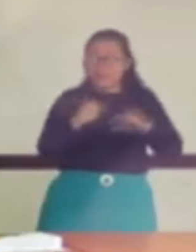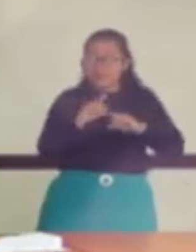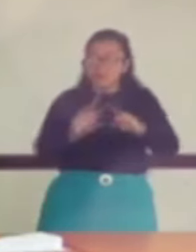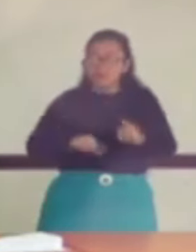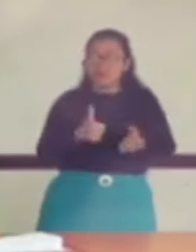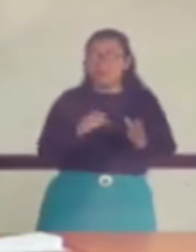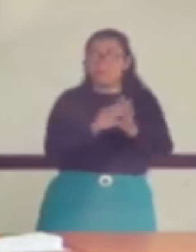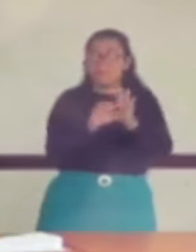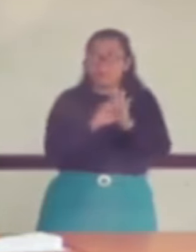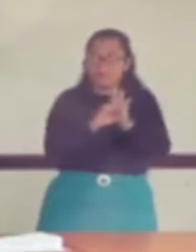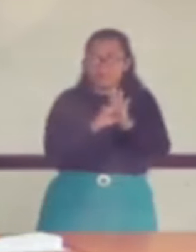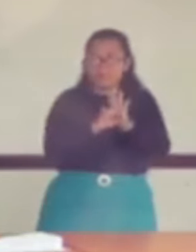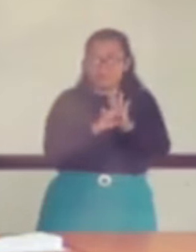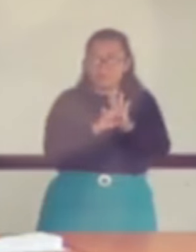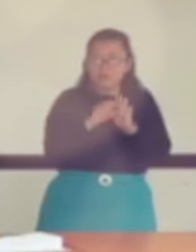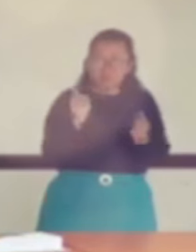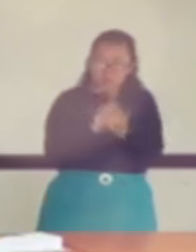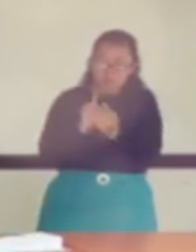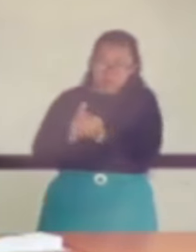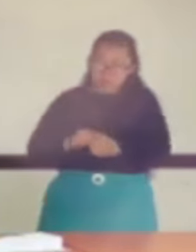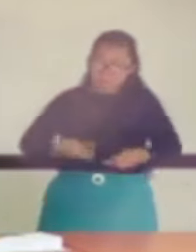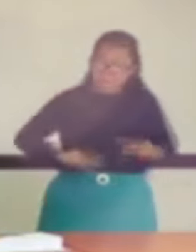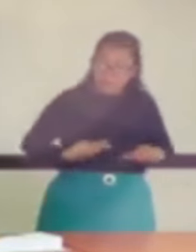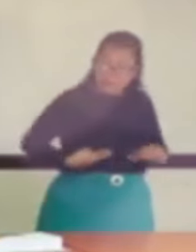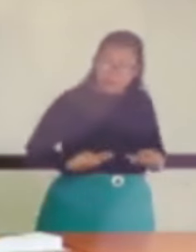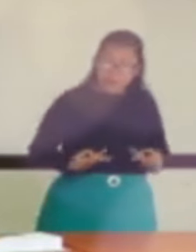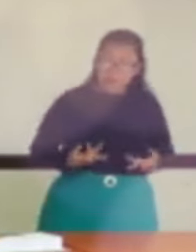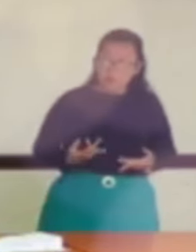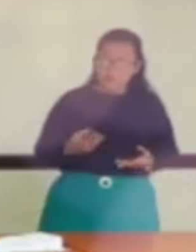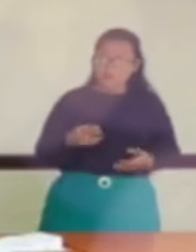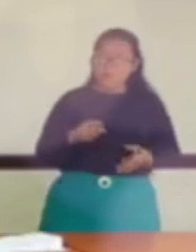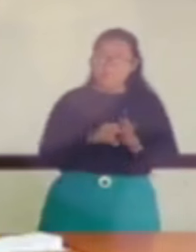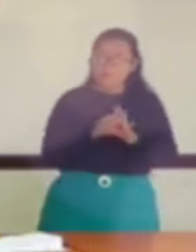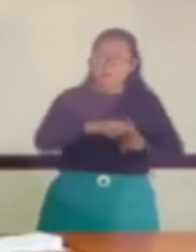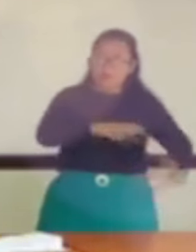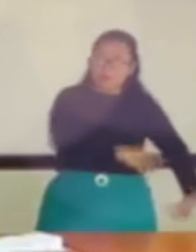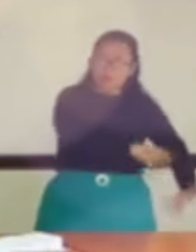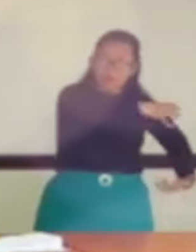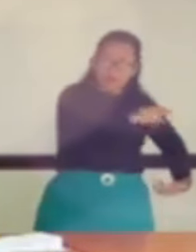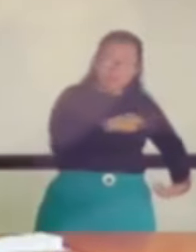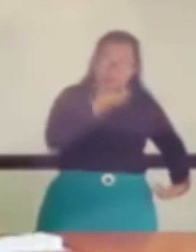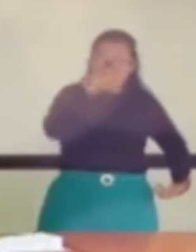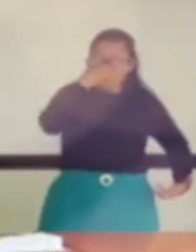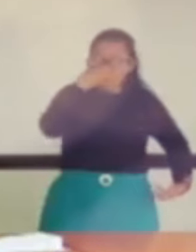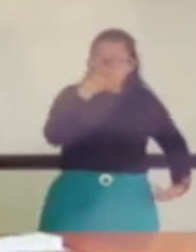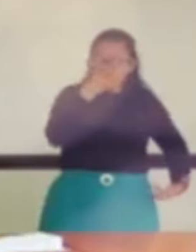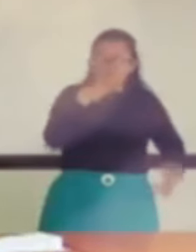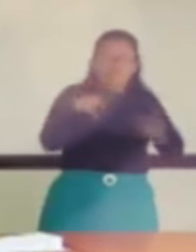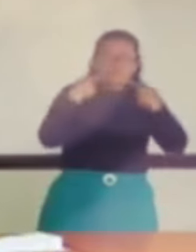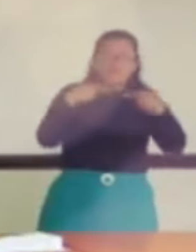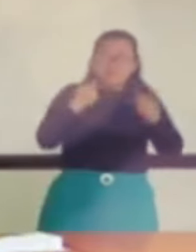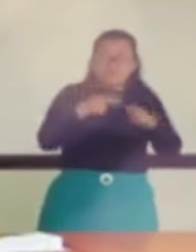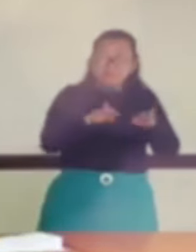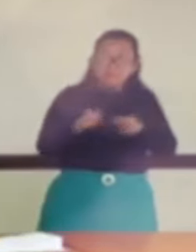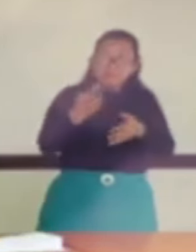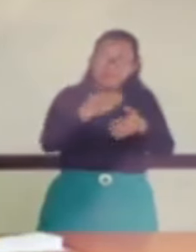por ejemplo, que encontramos en el mercado que tambos de oxígeno que solo se distribuyen para el sistema hospitalario,